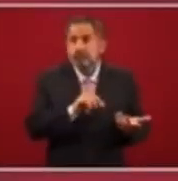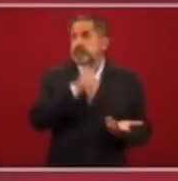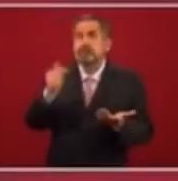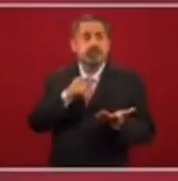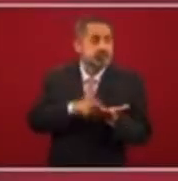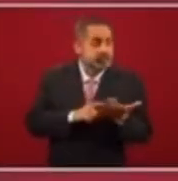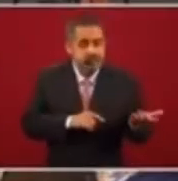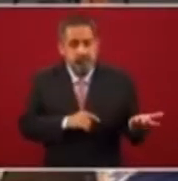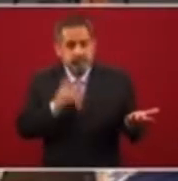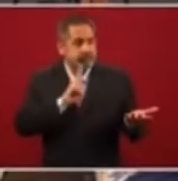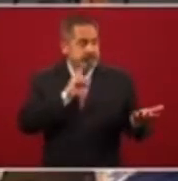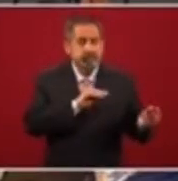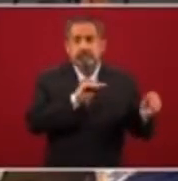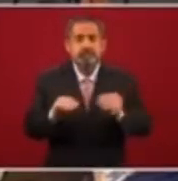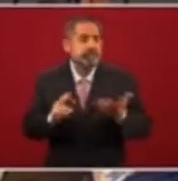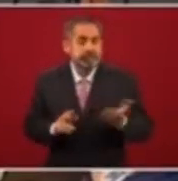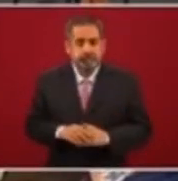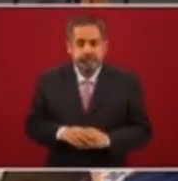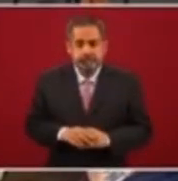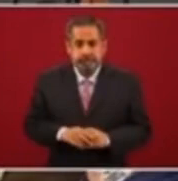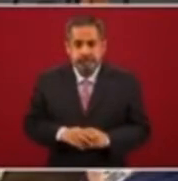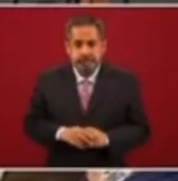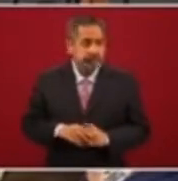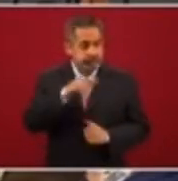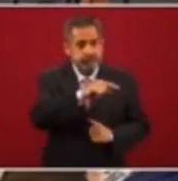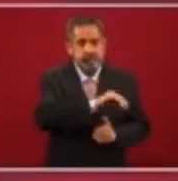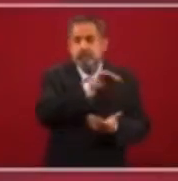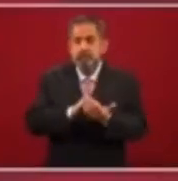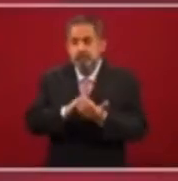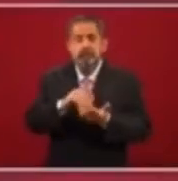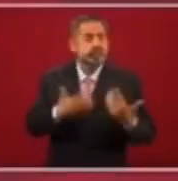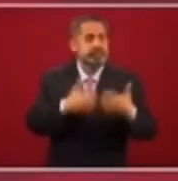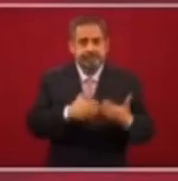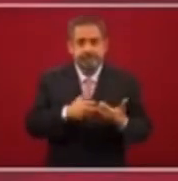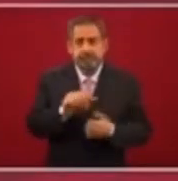desean, de poder poner su planta